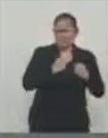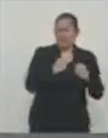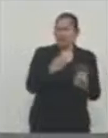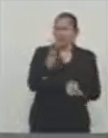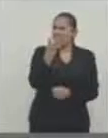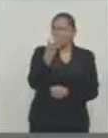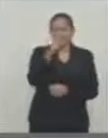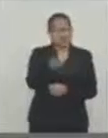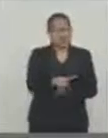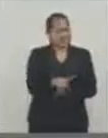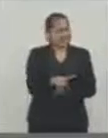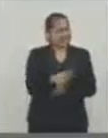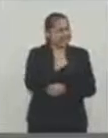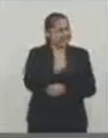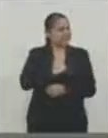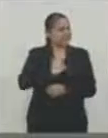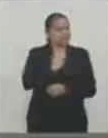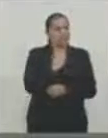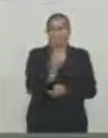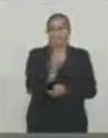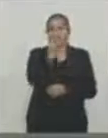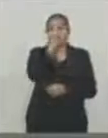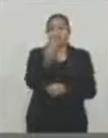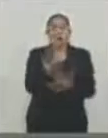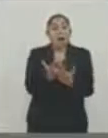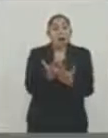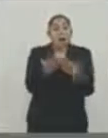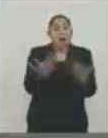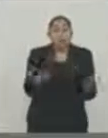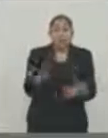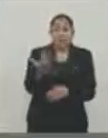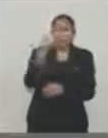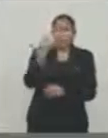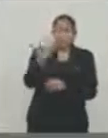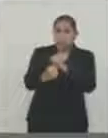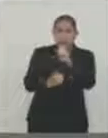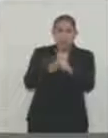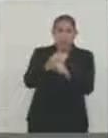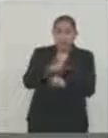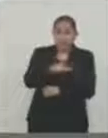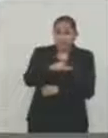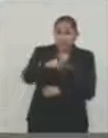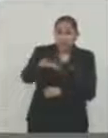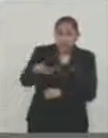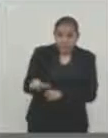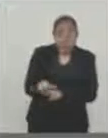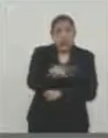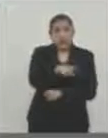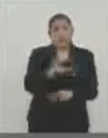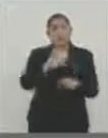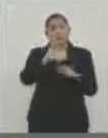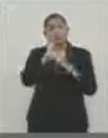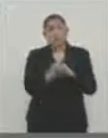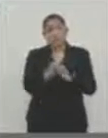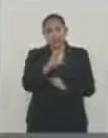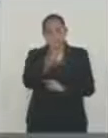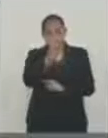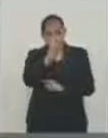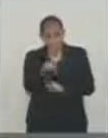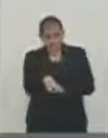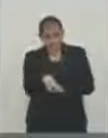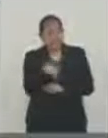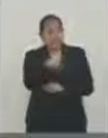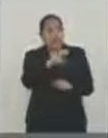que después de 50 años, la Comisión de Verdad haya quedado, la hayan